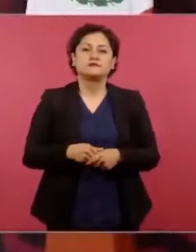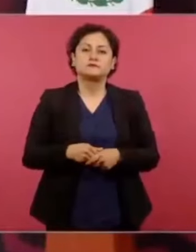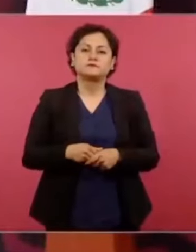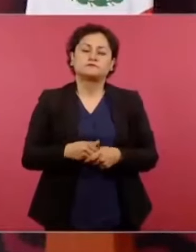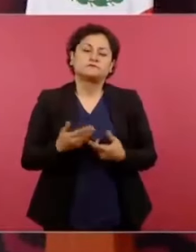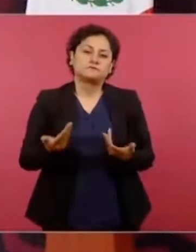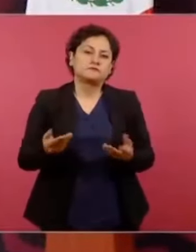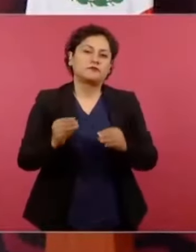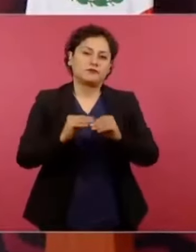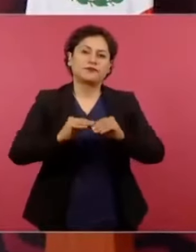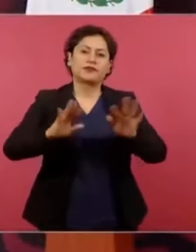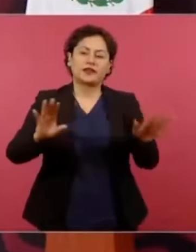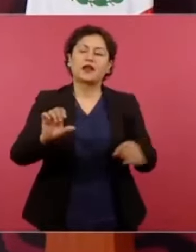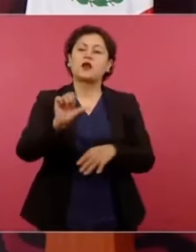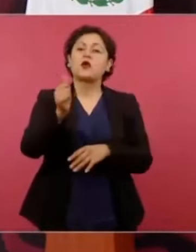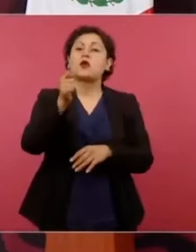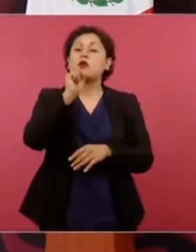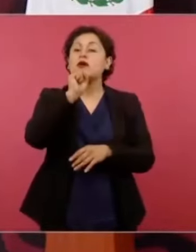Desde luego,